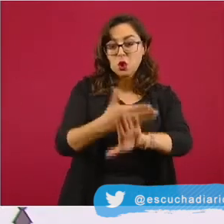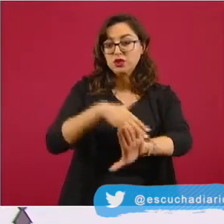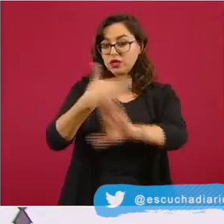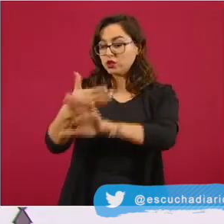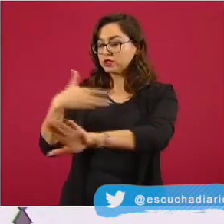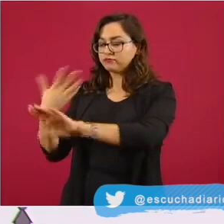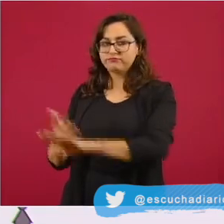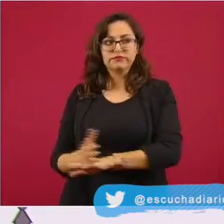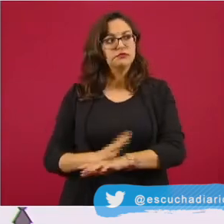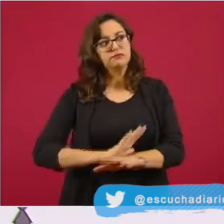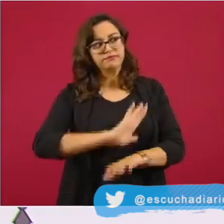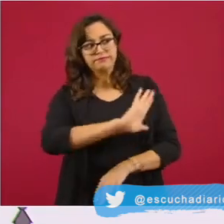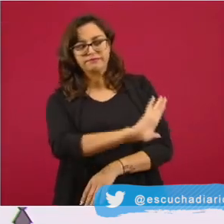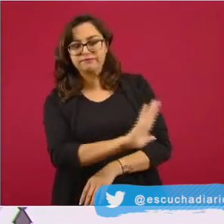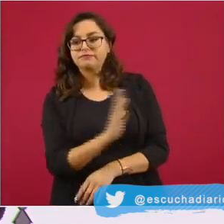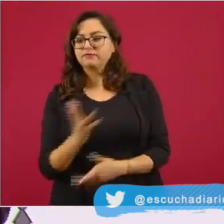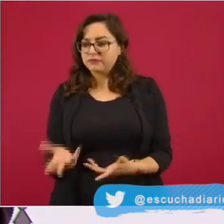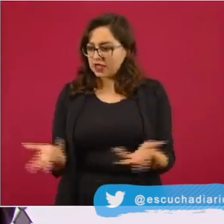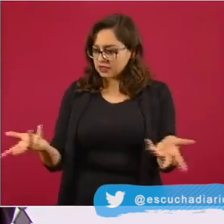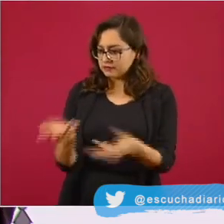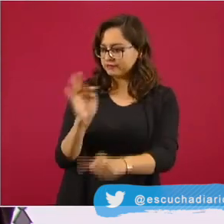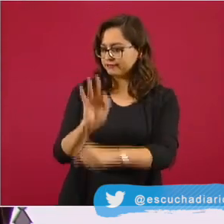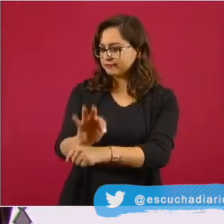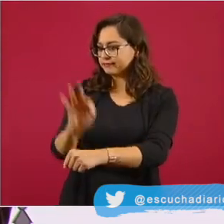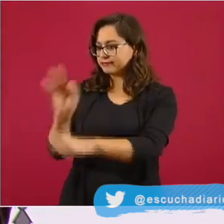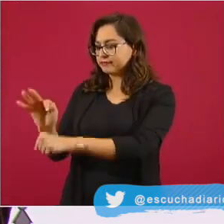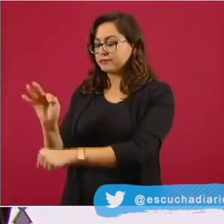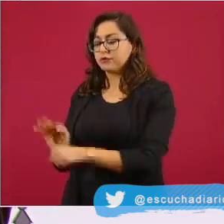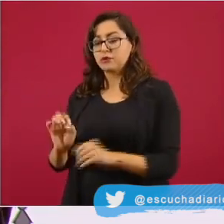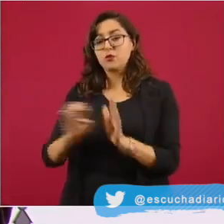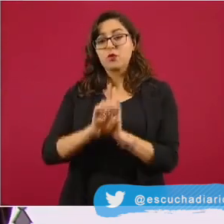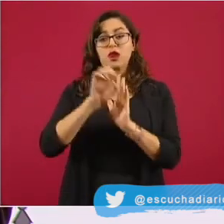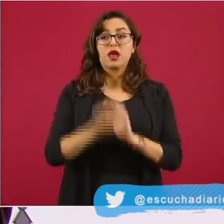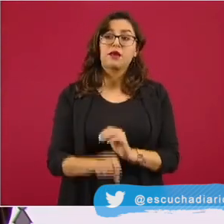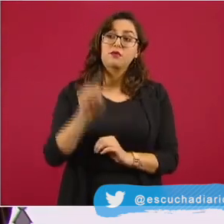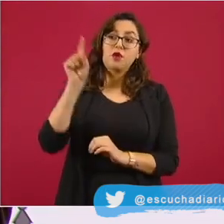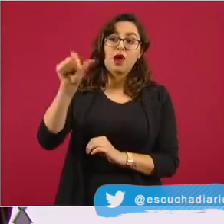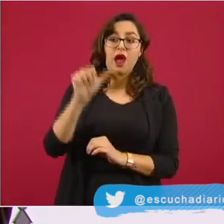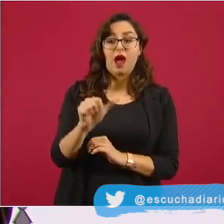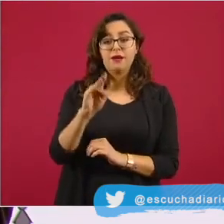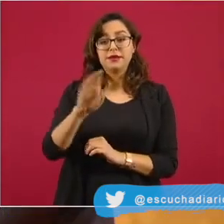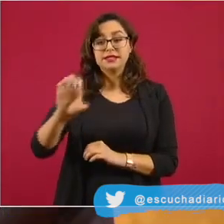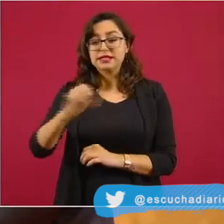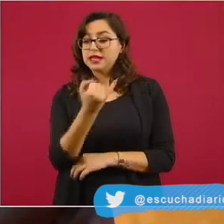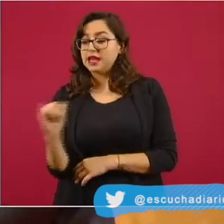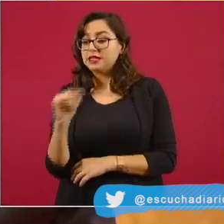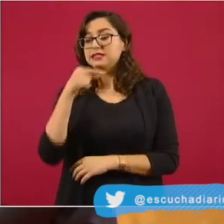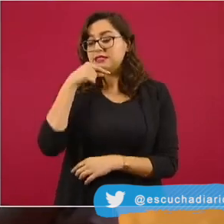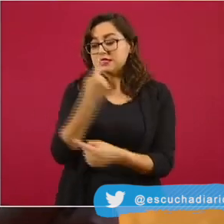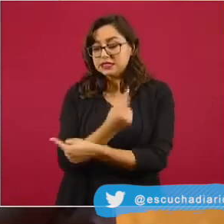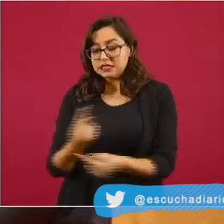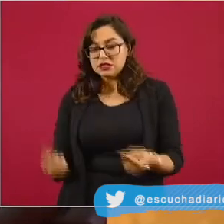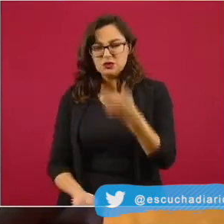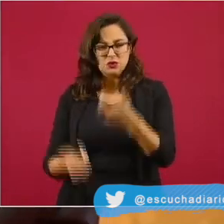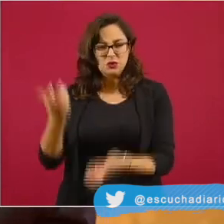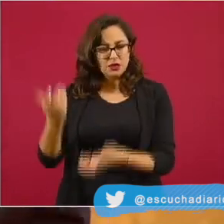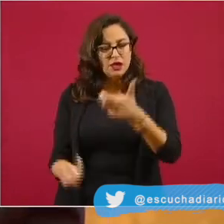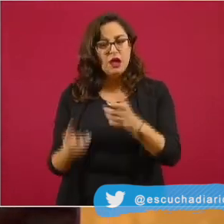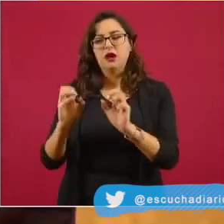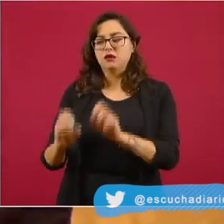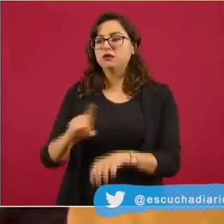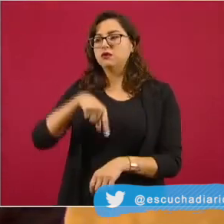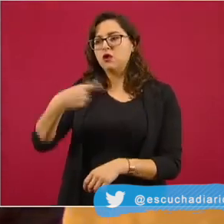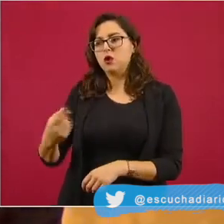guardería ABC en Hermosillo, Sonora, o Pasta de Conchos en Coahuila. Se mantiene el programa de protección